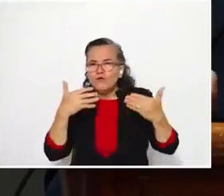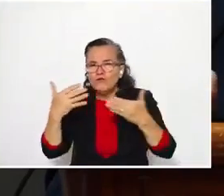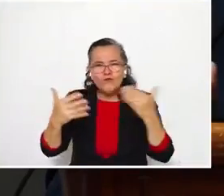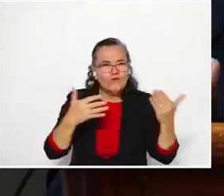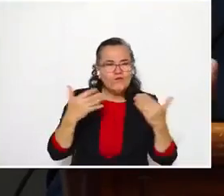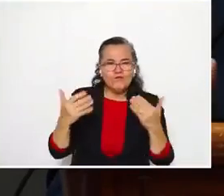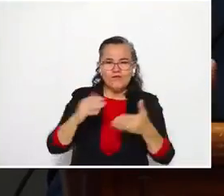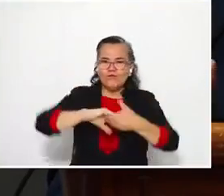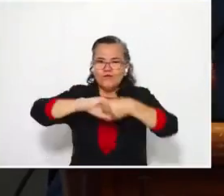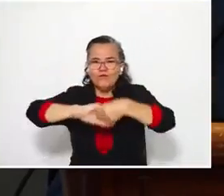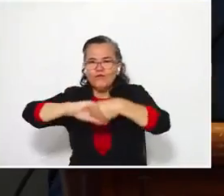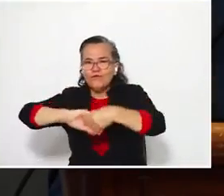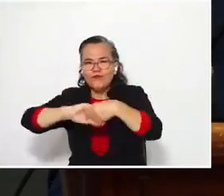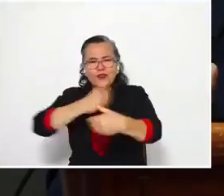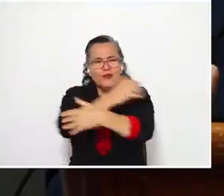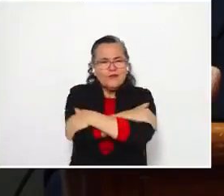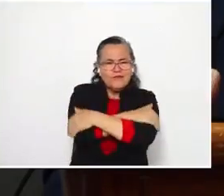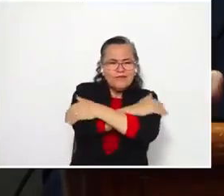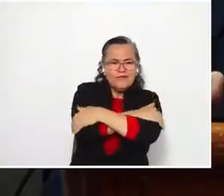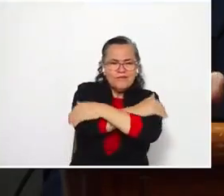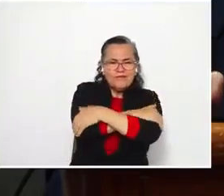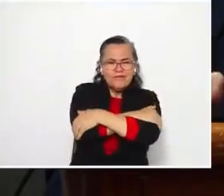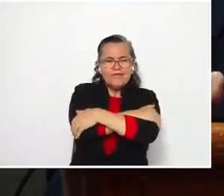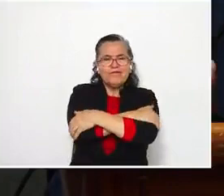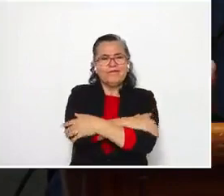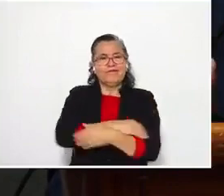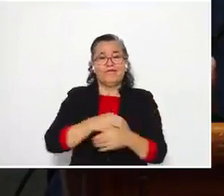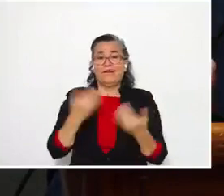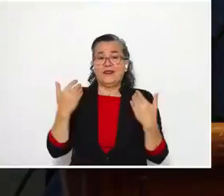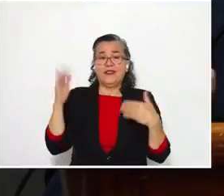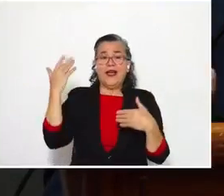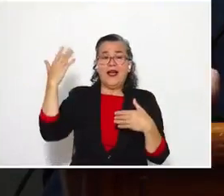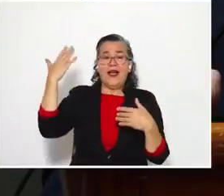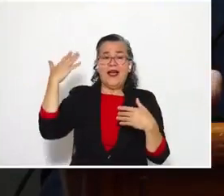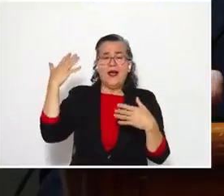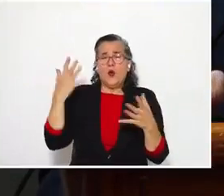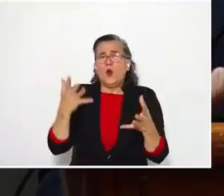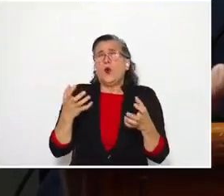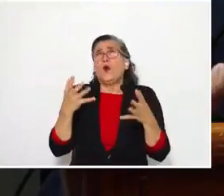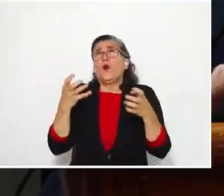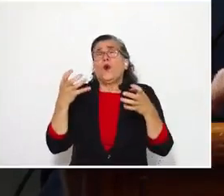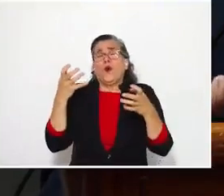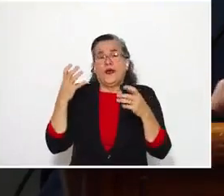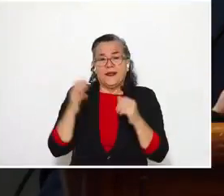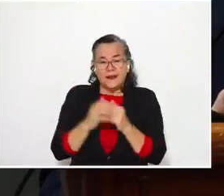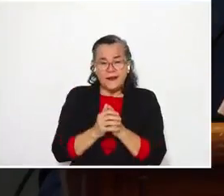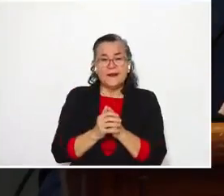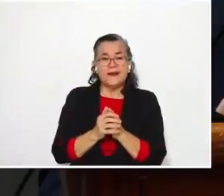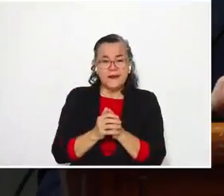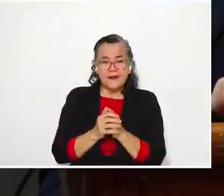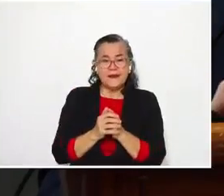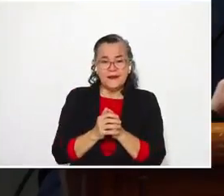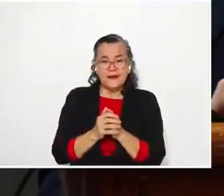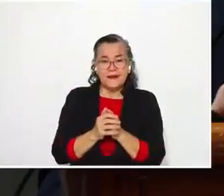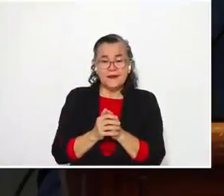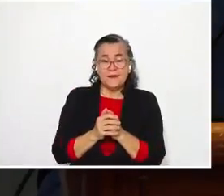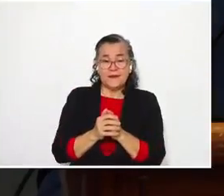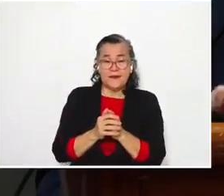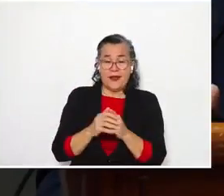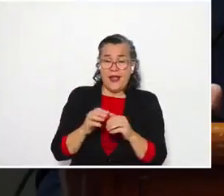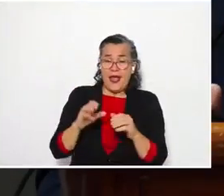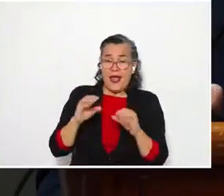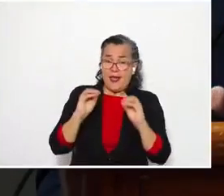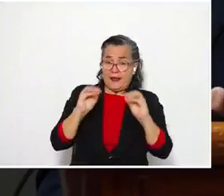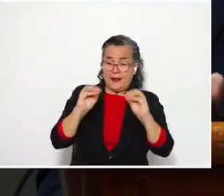la mano, que nos podamos dar un abrazo, lo estábamos añorando. La cátedra